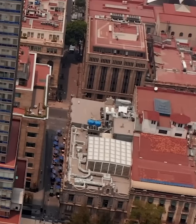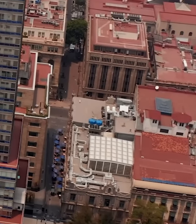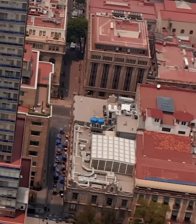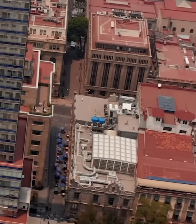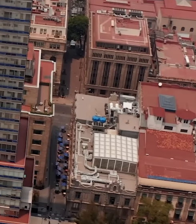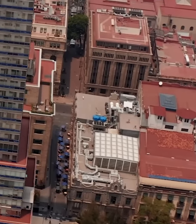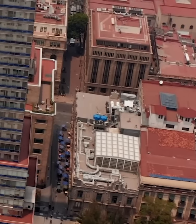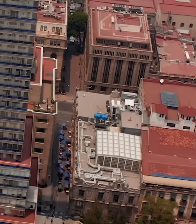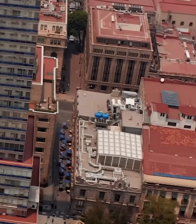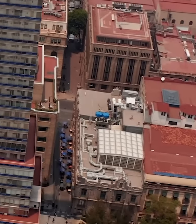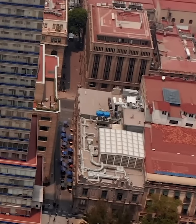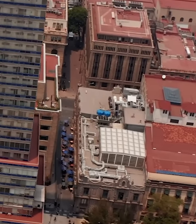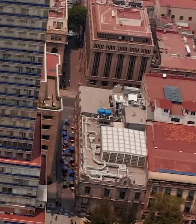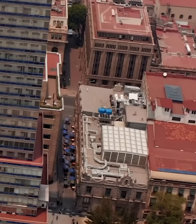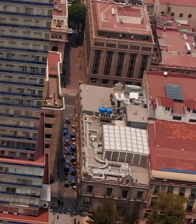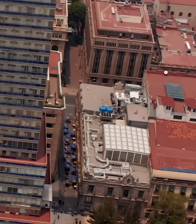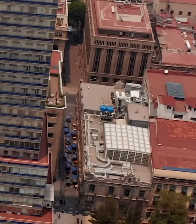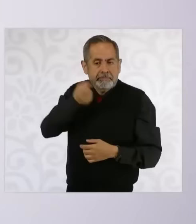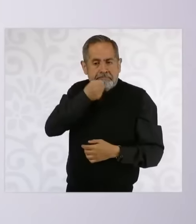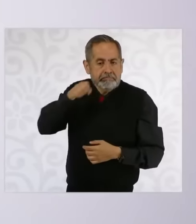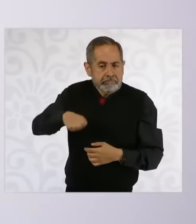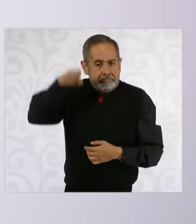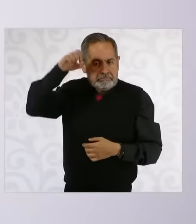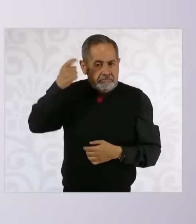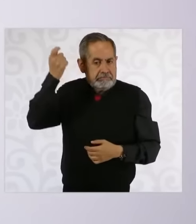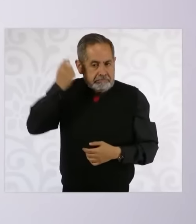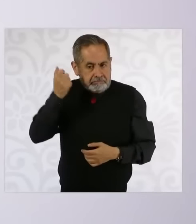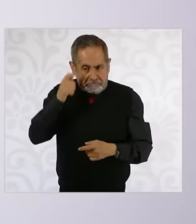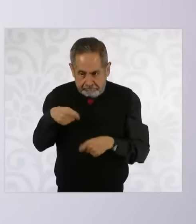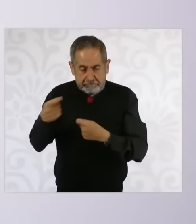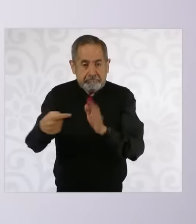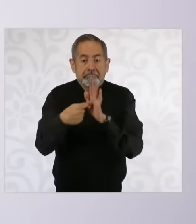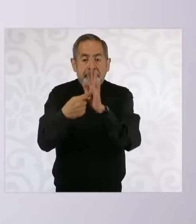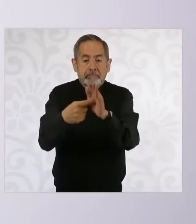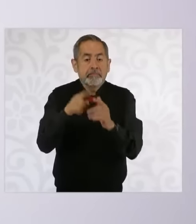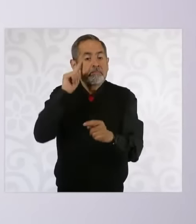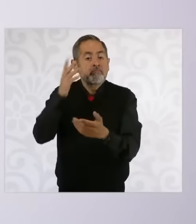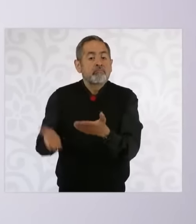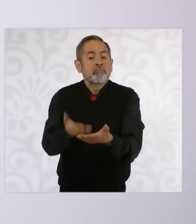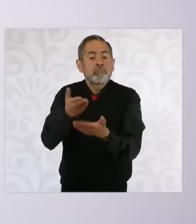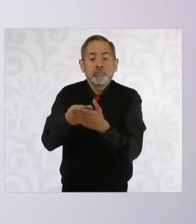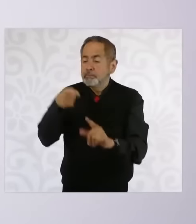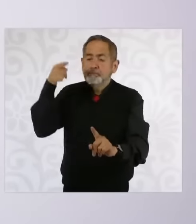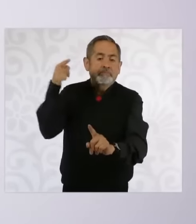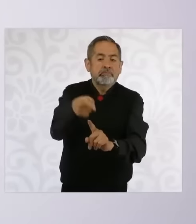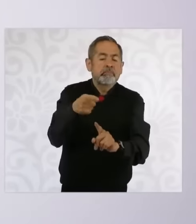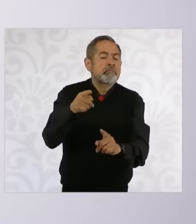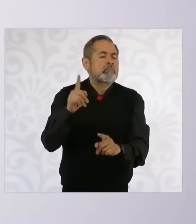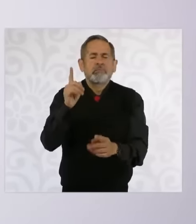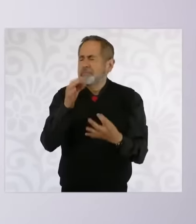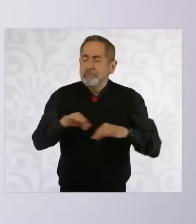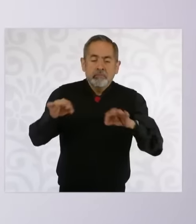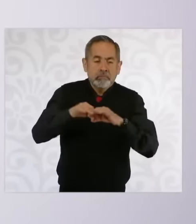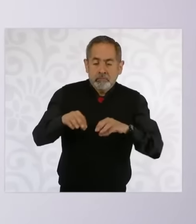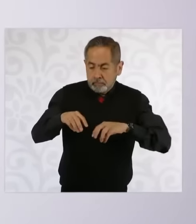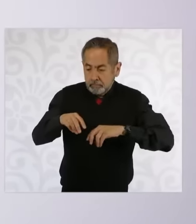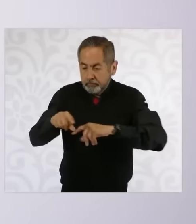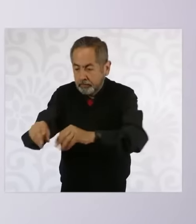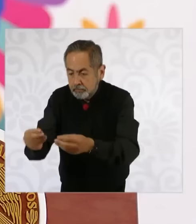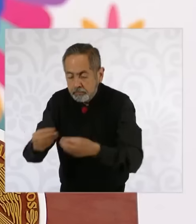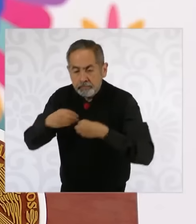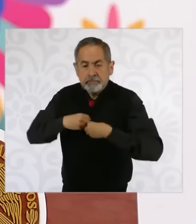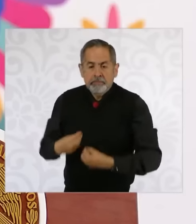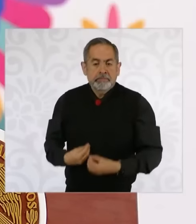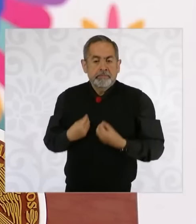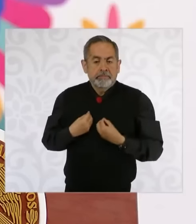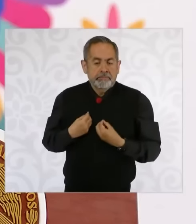podría incomodar a algunos países y corporaciones. Nosotros vamos a poner en el centro el programa Sembrando Vida, porque